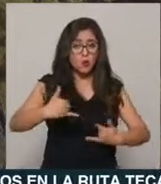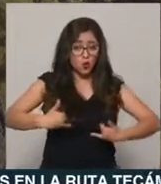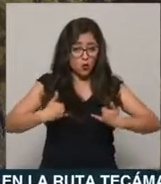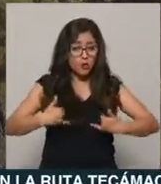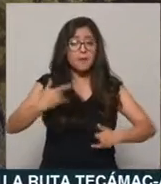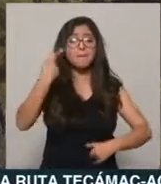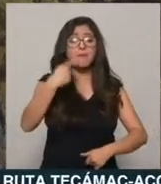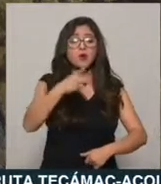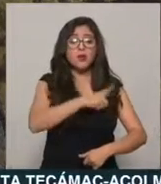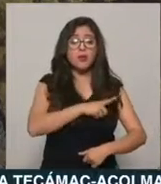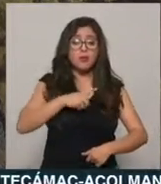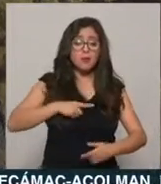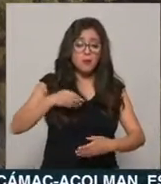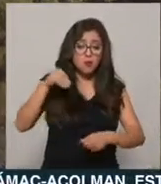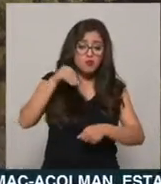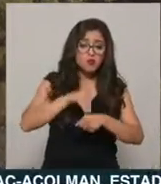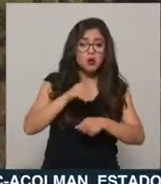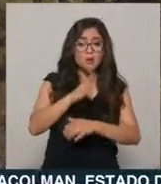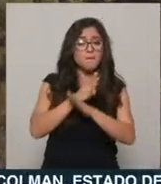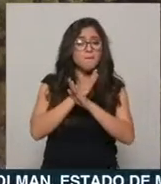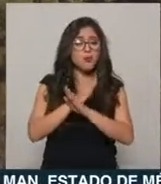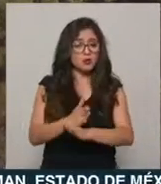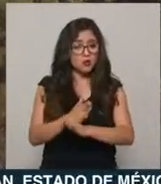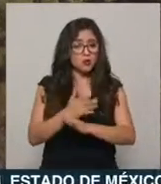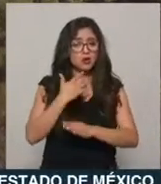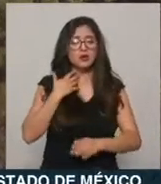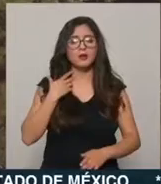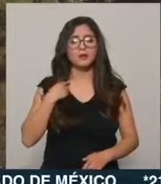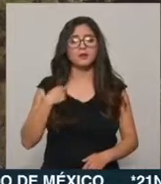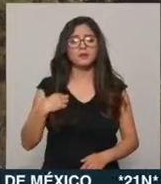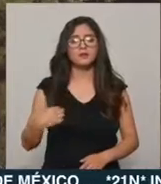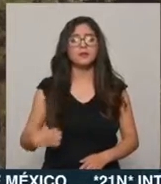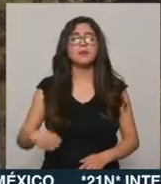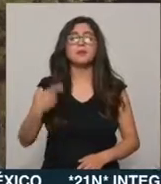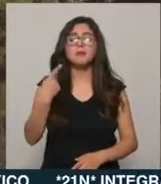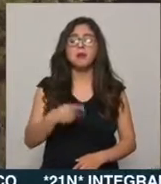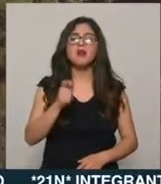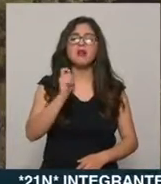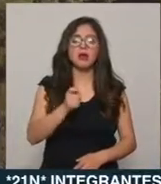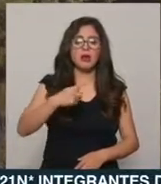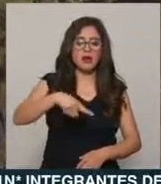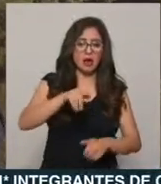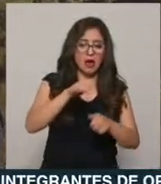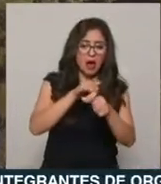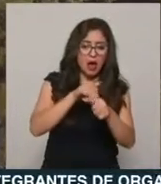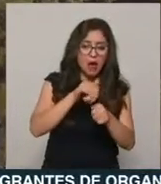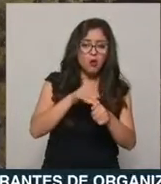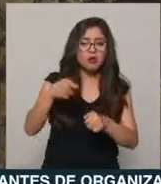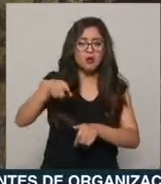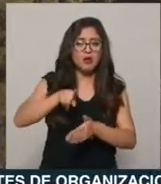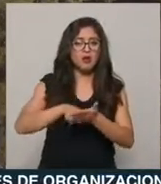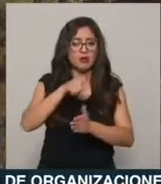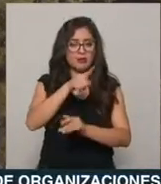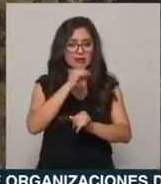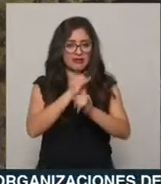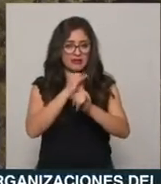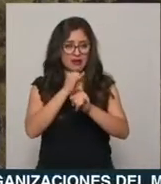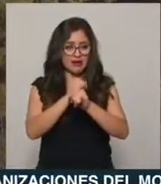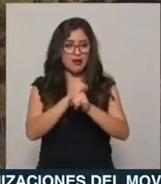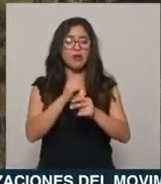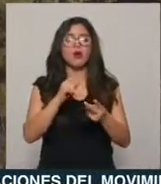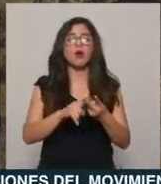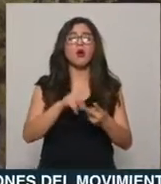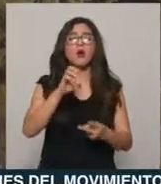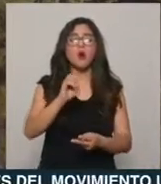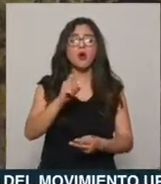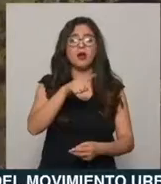medidas de protección y particularmente estos casos como acoso, digamos, cibernético, sextorsión